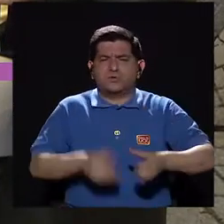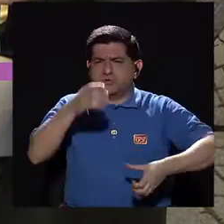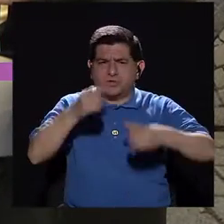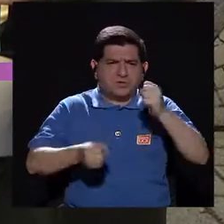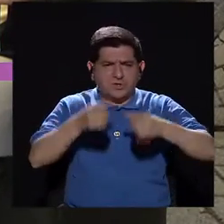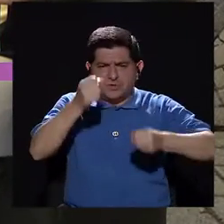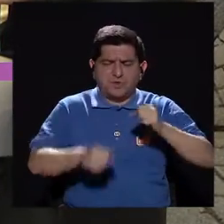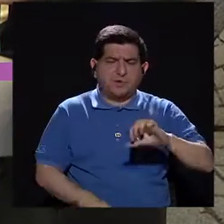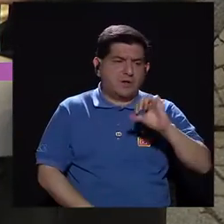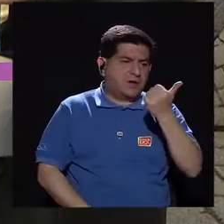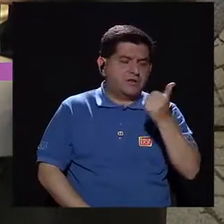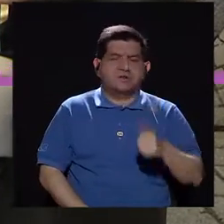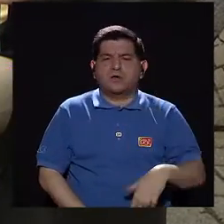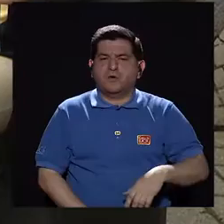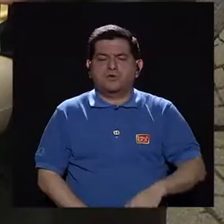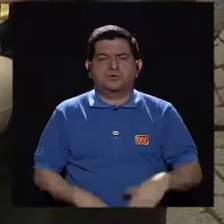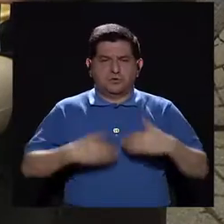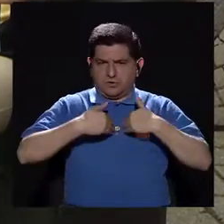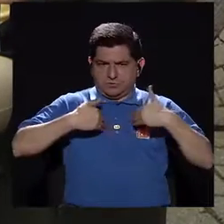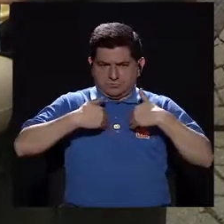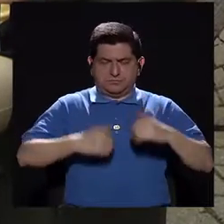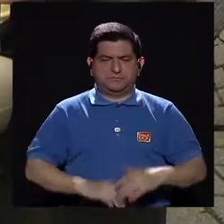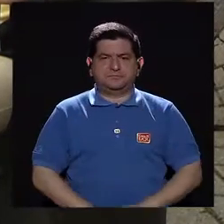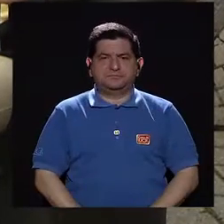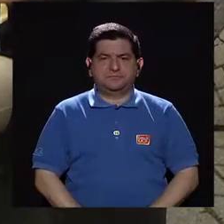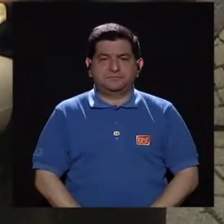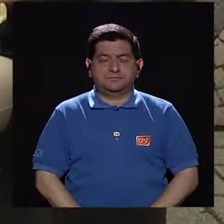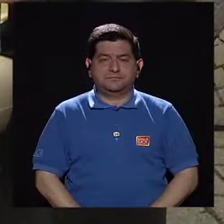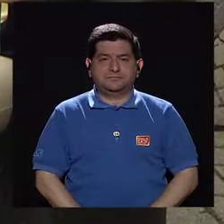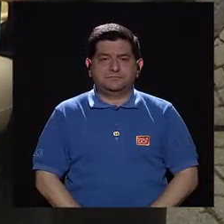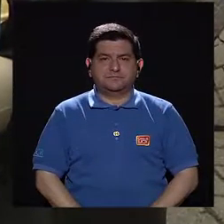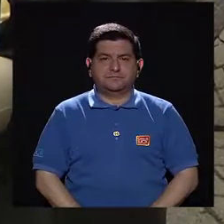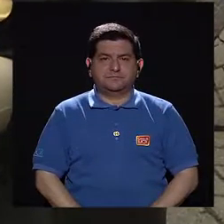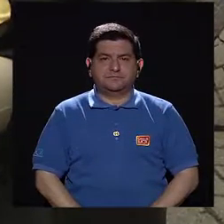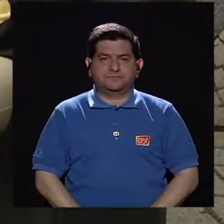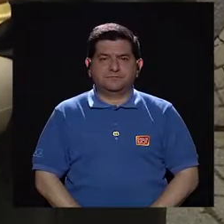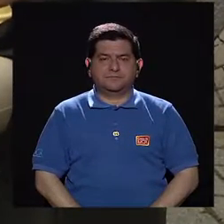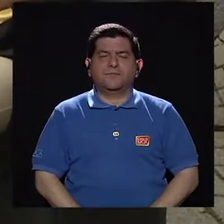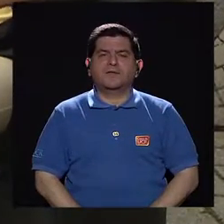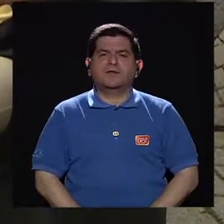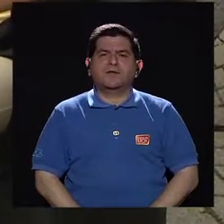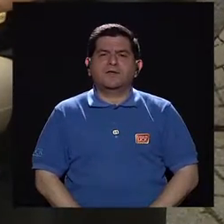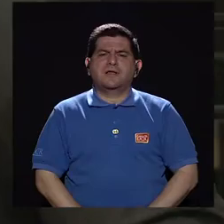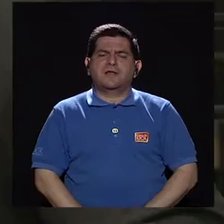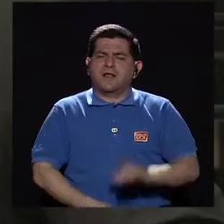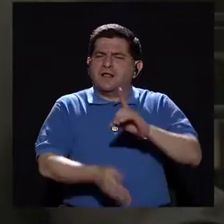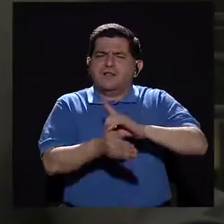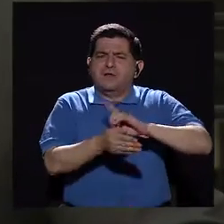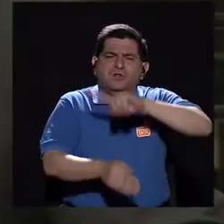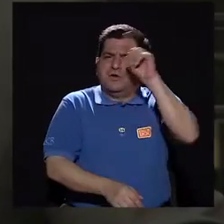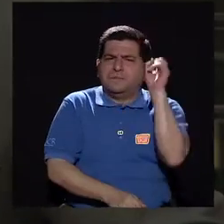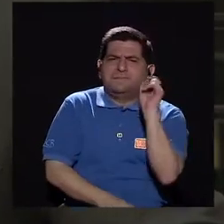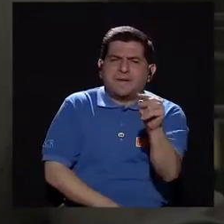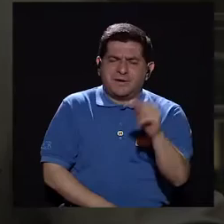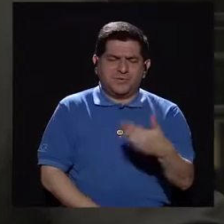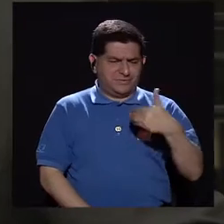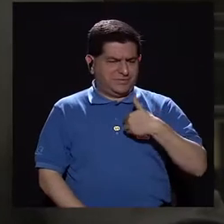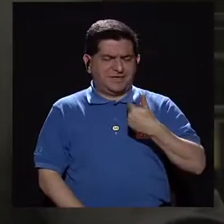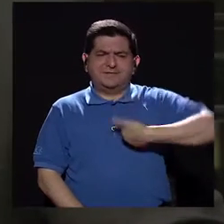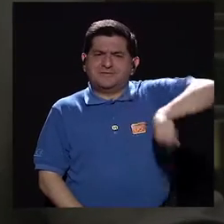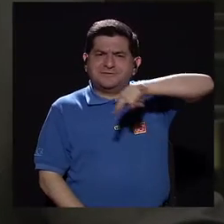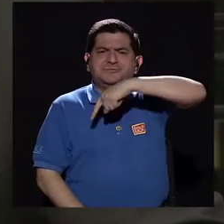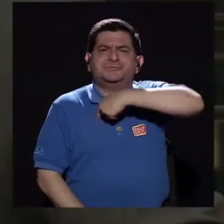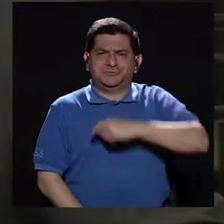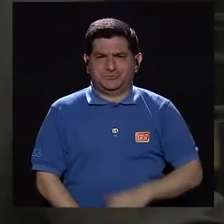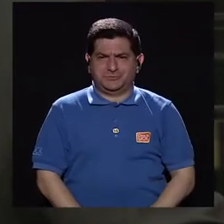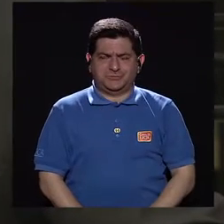leche. Sí, otro mamífero, sí, ¿verdad? Sí, no es sustituir la misma cantidad por una misma cantidad de otro mamífero. Doctora, hay una pregunta que pues